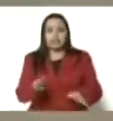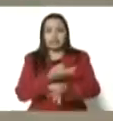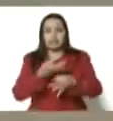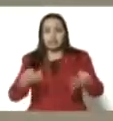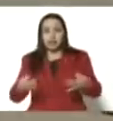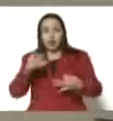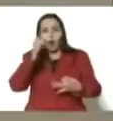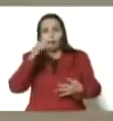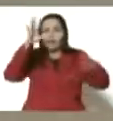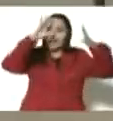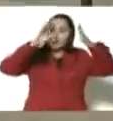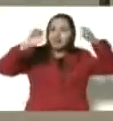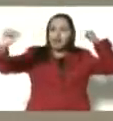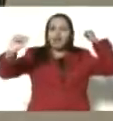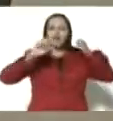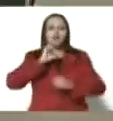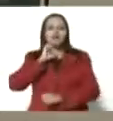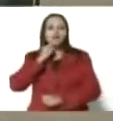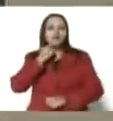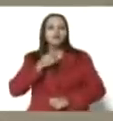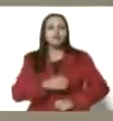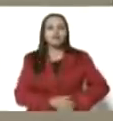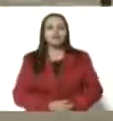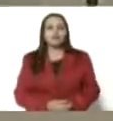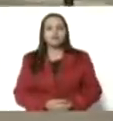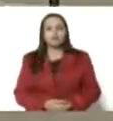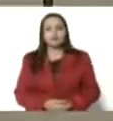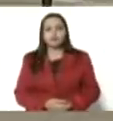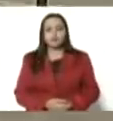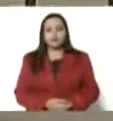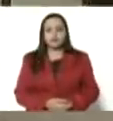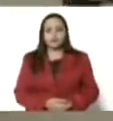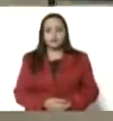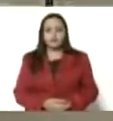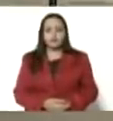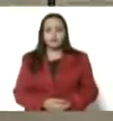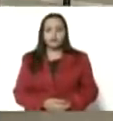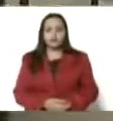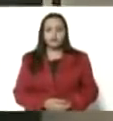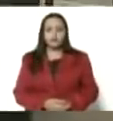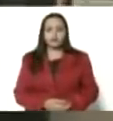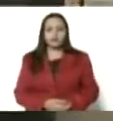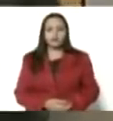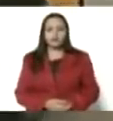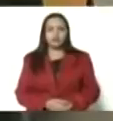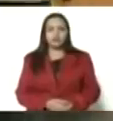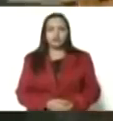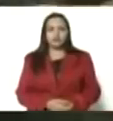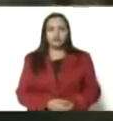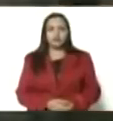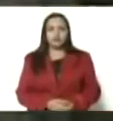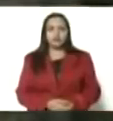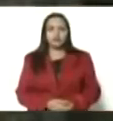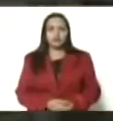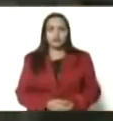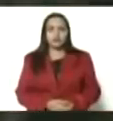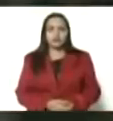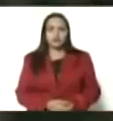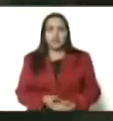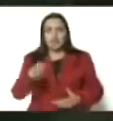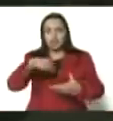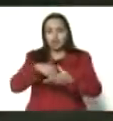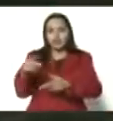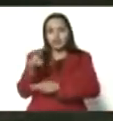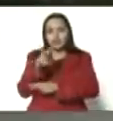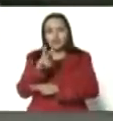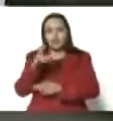señor Sergey Melik Bagdasarov, embajador extraordinario y plenipotenciario de la Federación de Rusia en la República